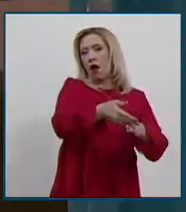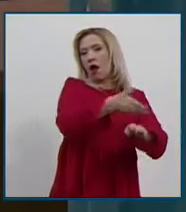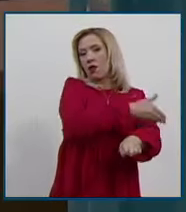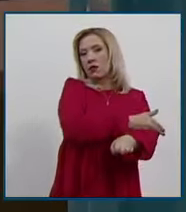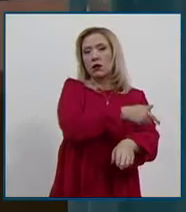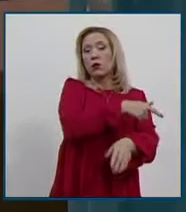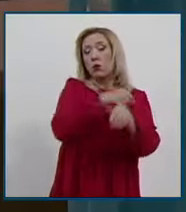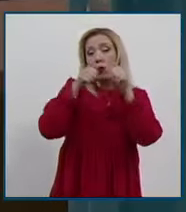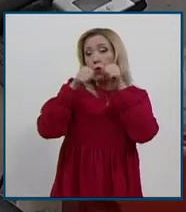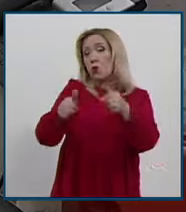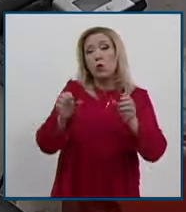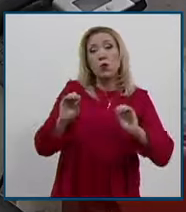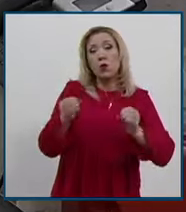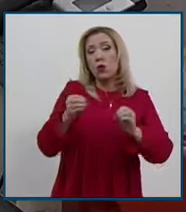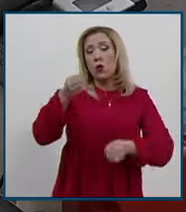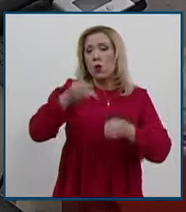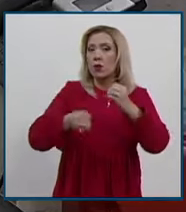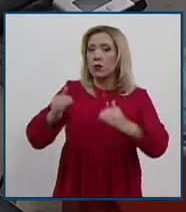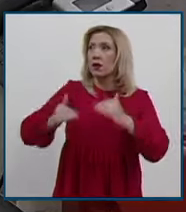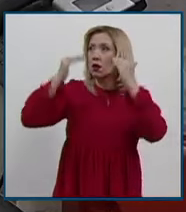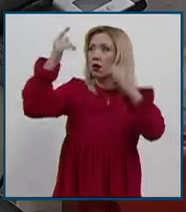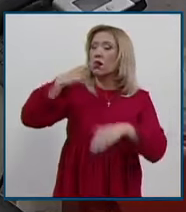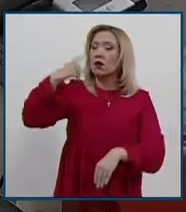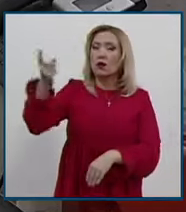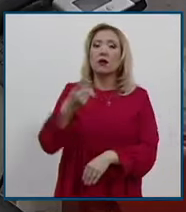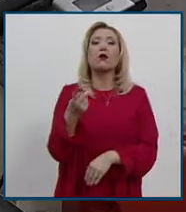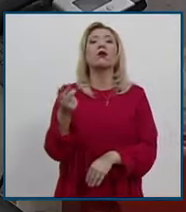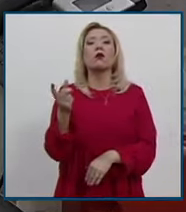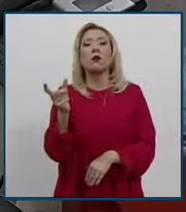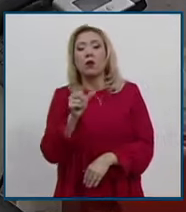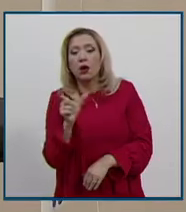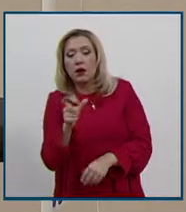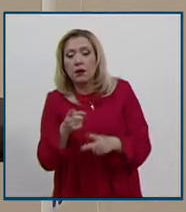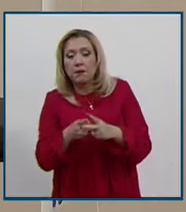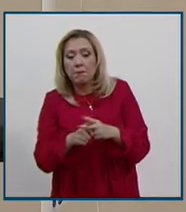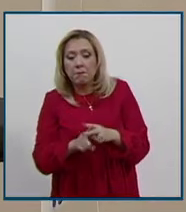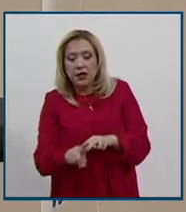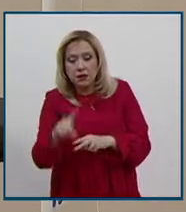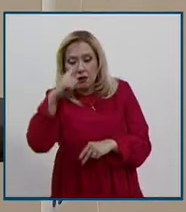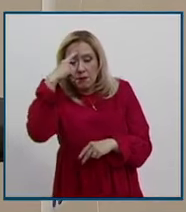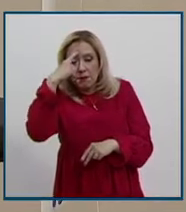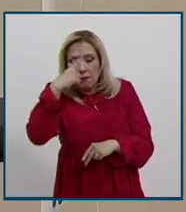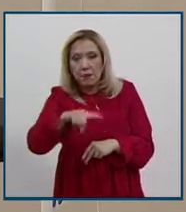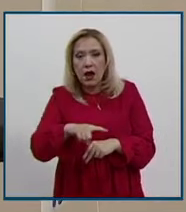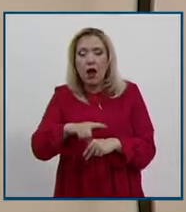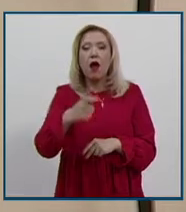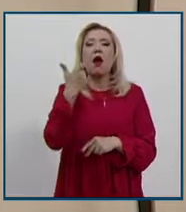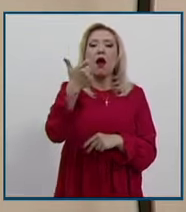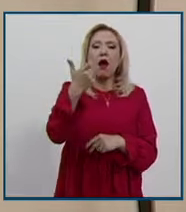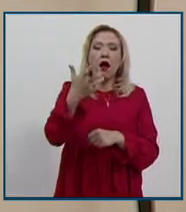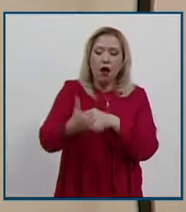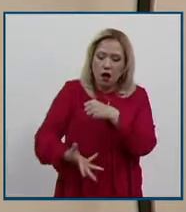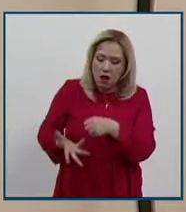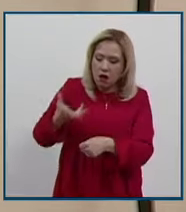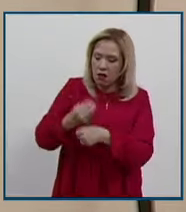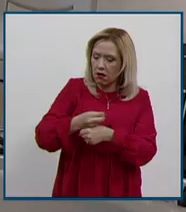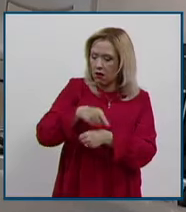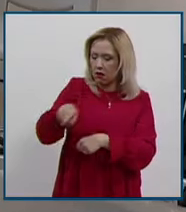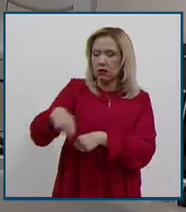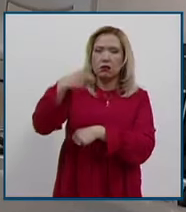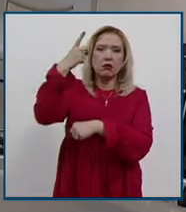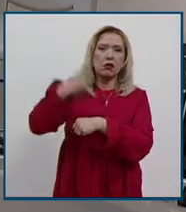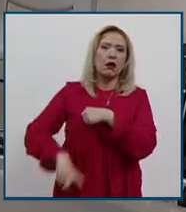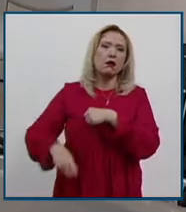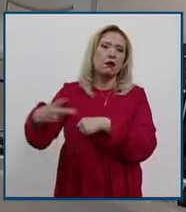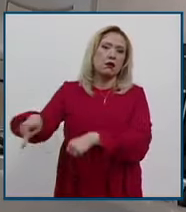no Atendió a la doctrina de la corte sobre la precisión del momento procesal en que debe cuantificarse el monto económico para las víctimas directas e